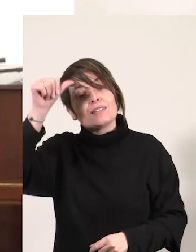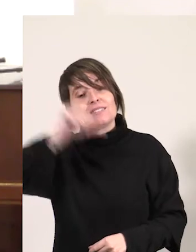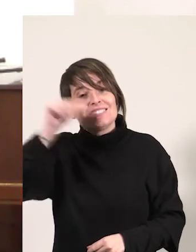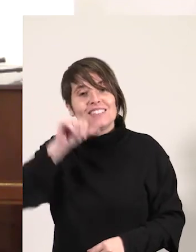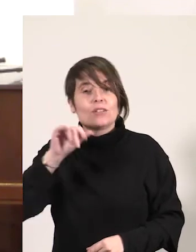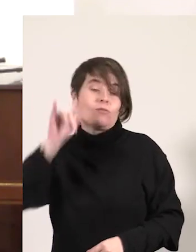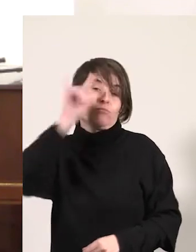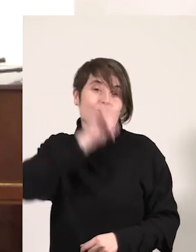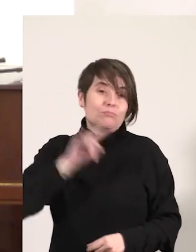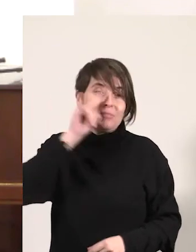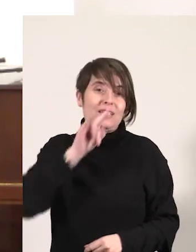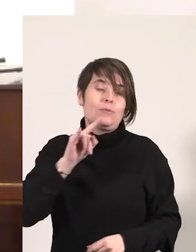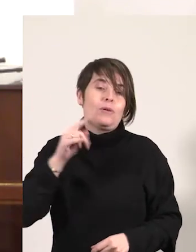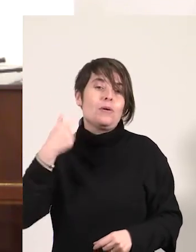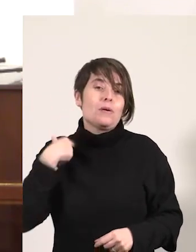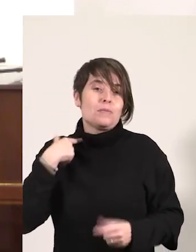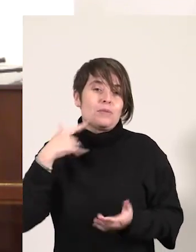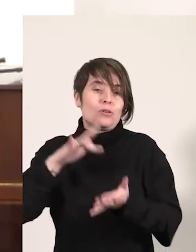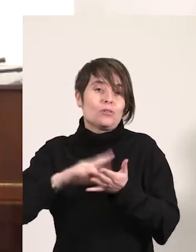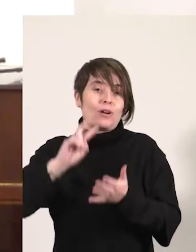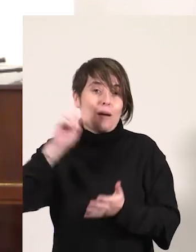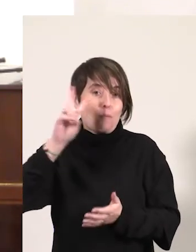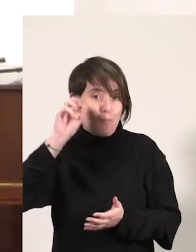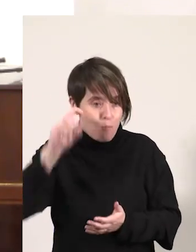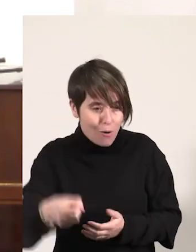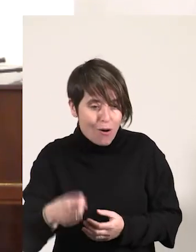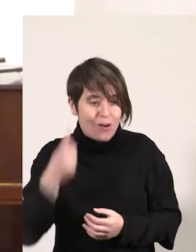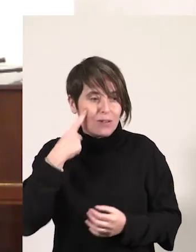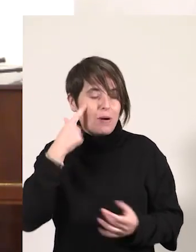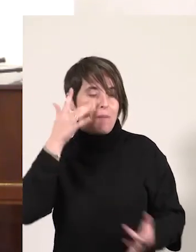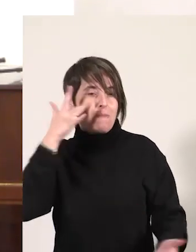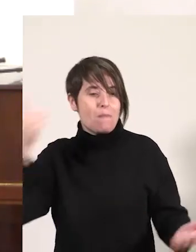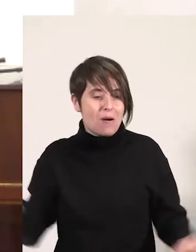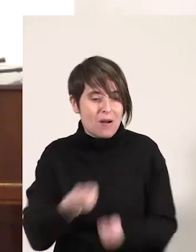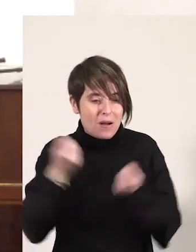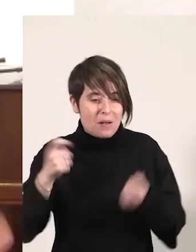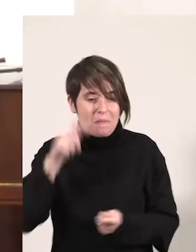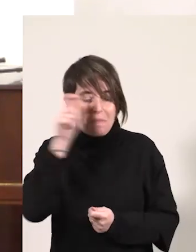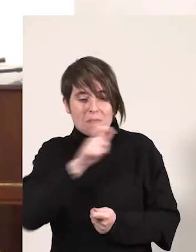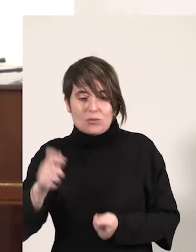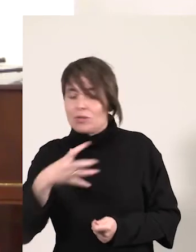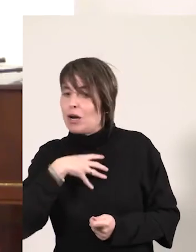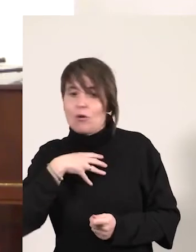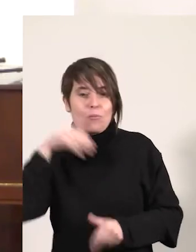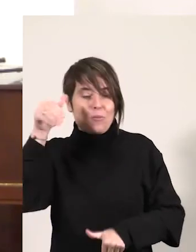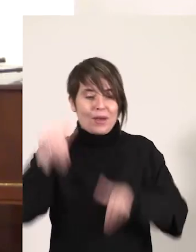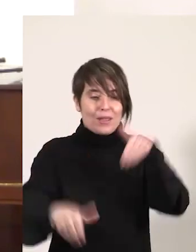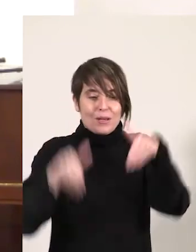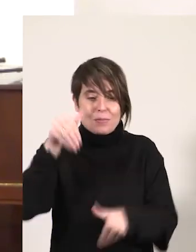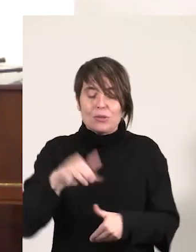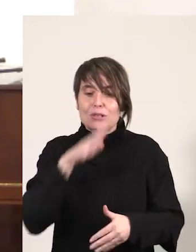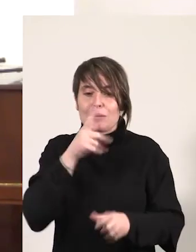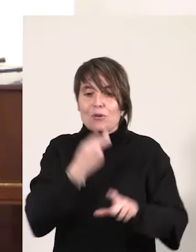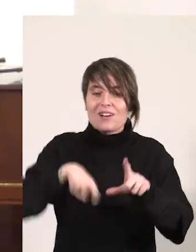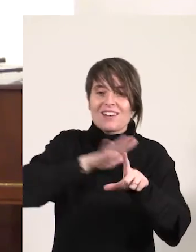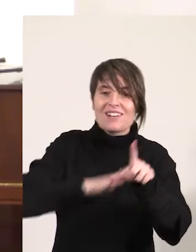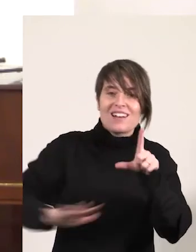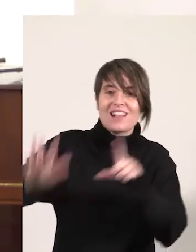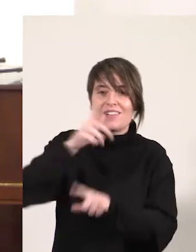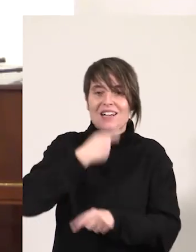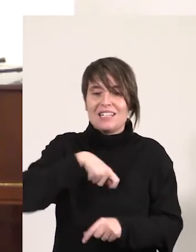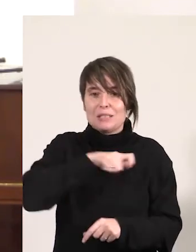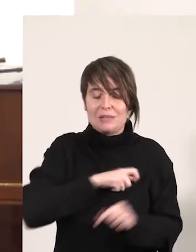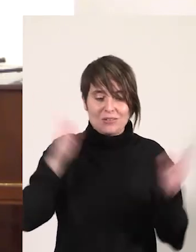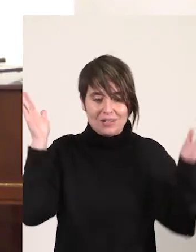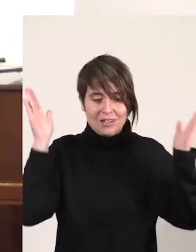y llevan a Beltrán Endongo, que es el simpatizante de Vox, como forma de instrumentalizar y crear espectáculo a una persona que ni siquiera podía votar